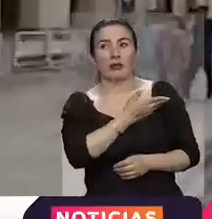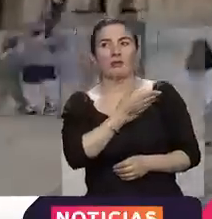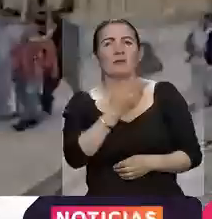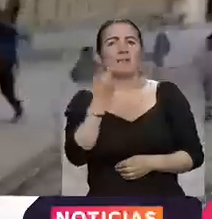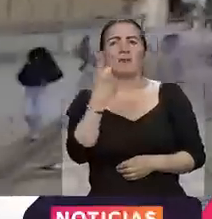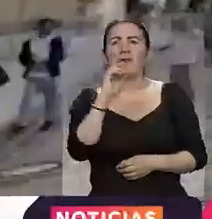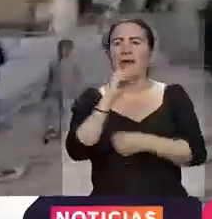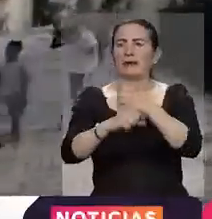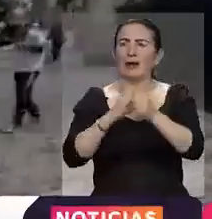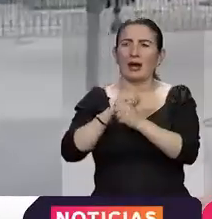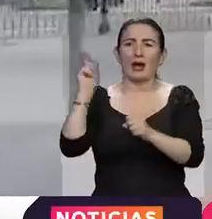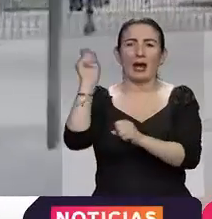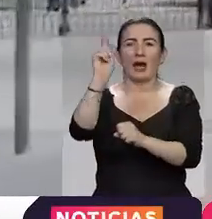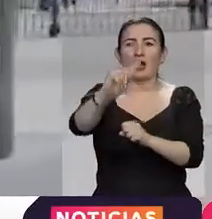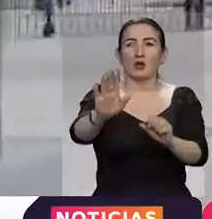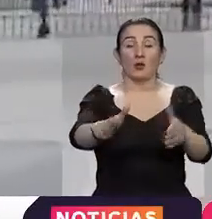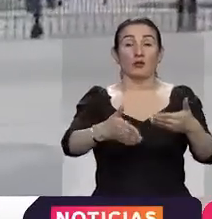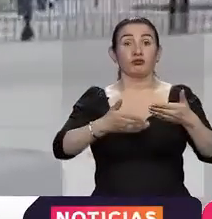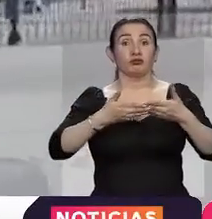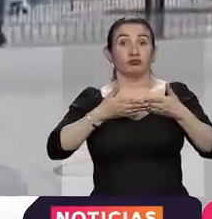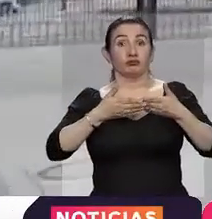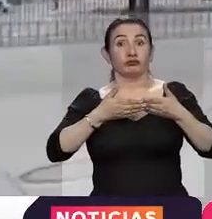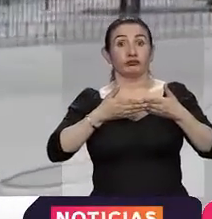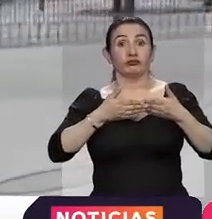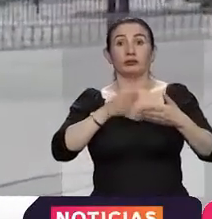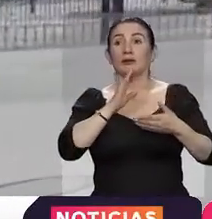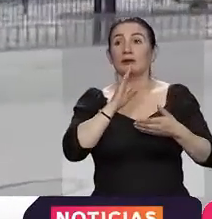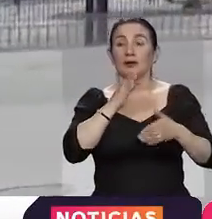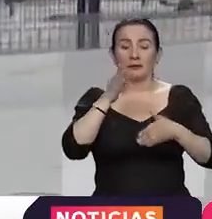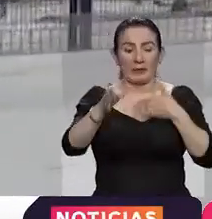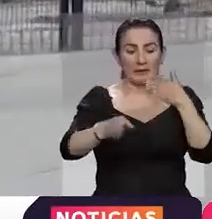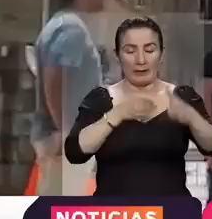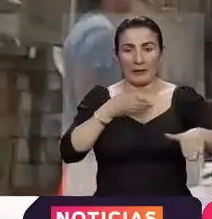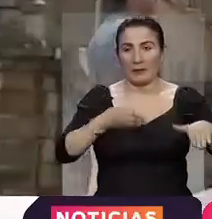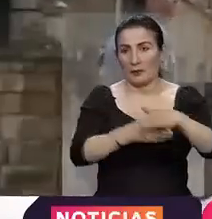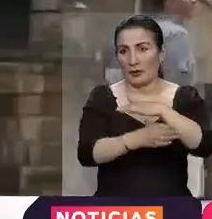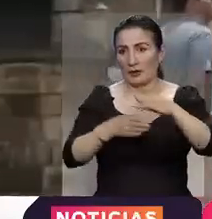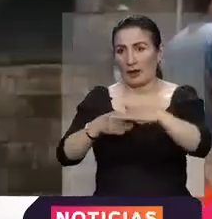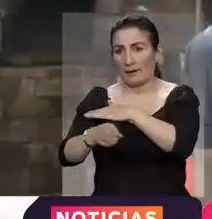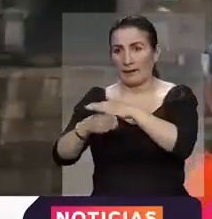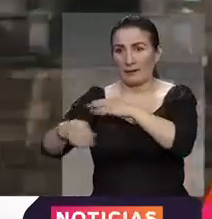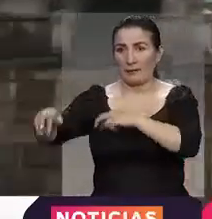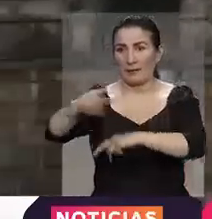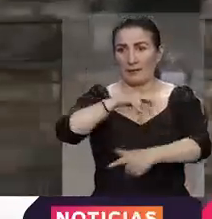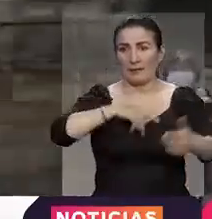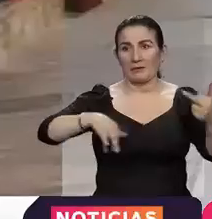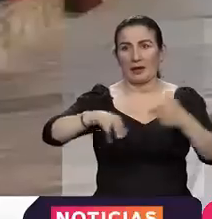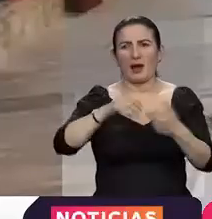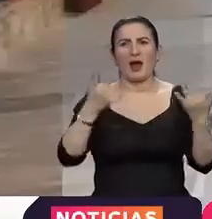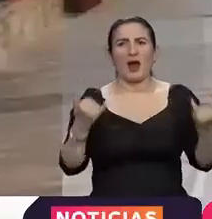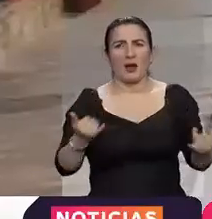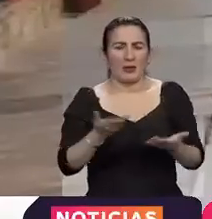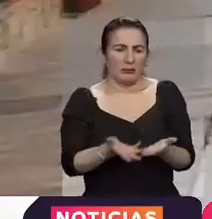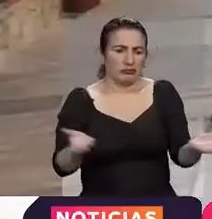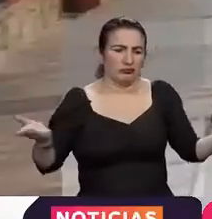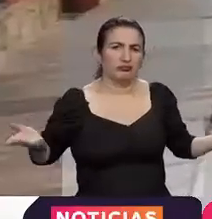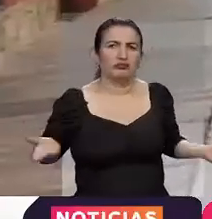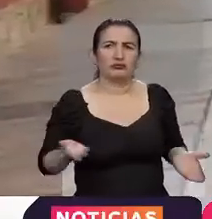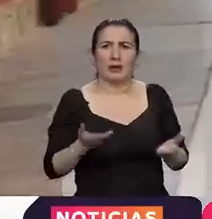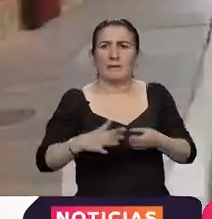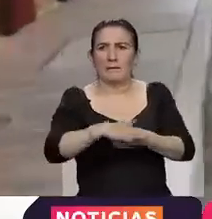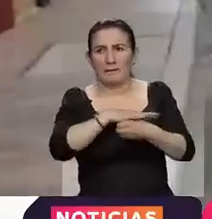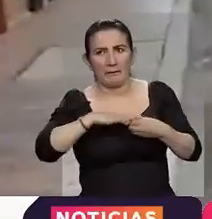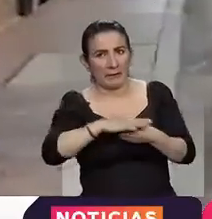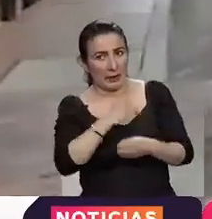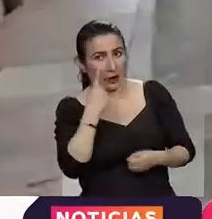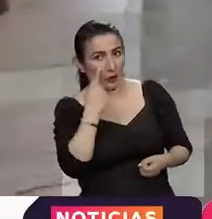de 20 años había estado custodiada y solo funcionarios del Estado podían transitar por aquí. Realmente, pues la parte de este barrio, la parte